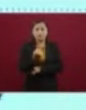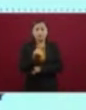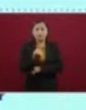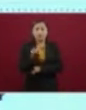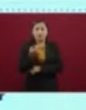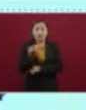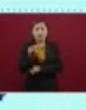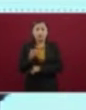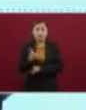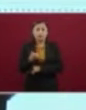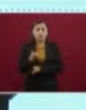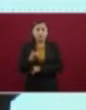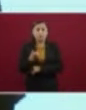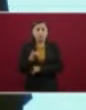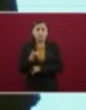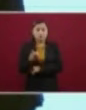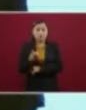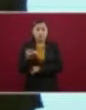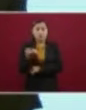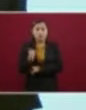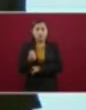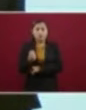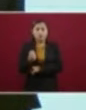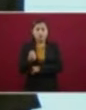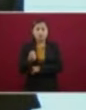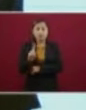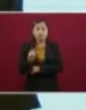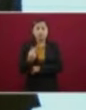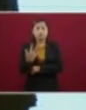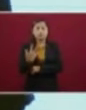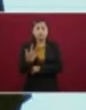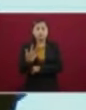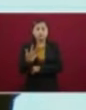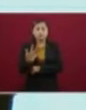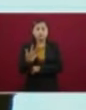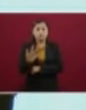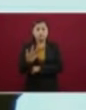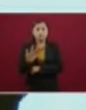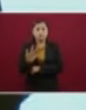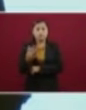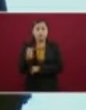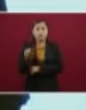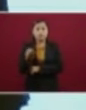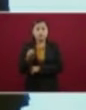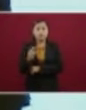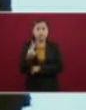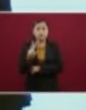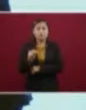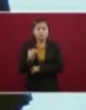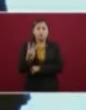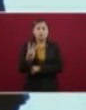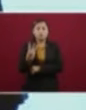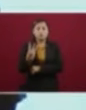porque efectivamente si tú tienes una avalancha de violencia, no lo vas a poder parar desde el primer día. Pero fíjate, Pepe, aquí la contradicción, aquí